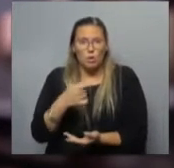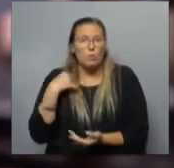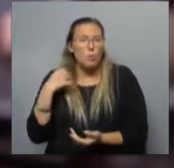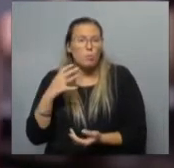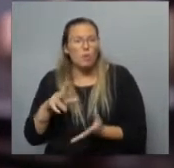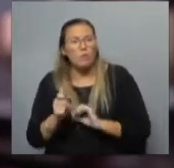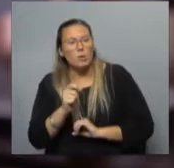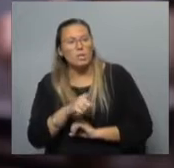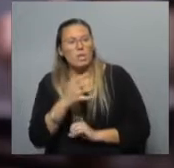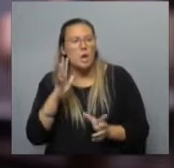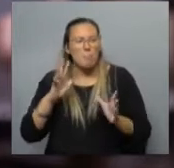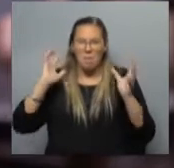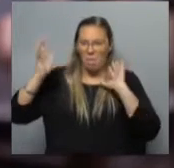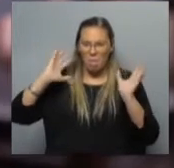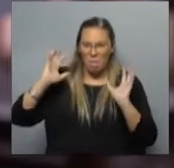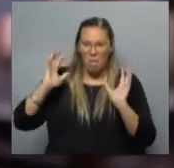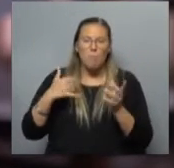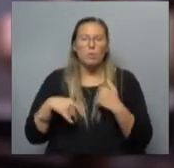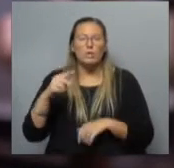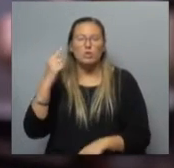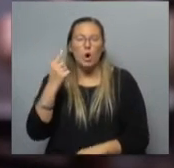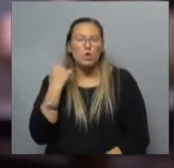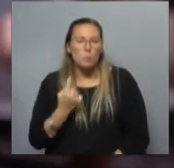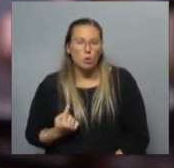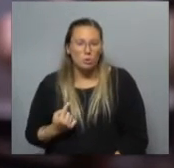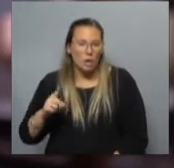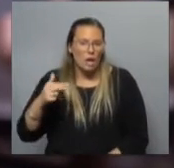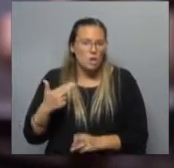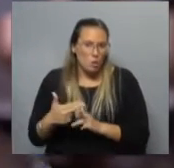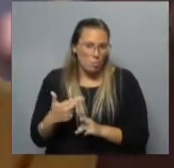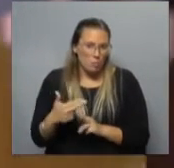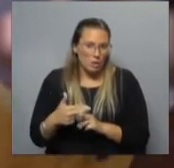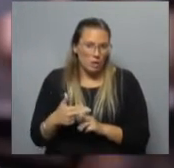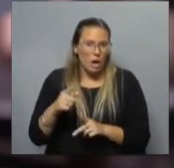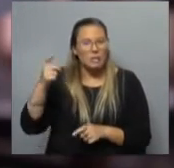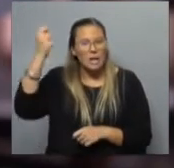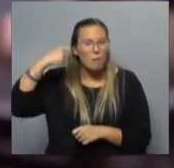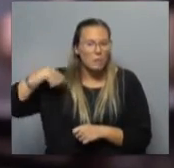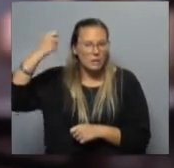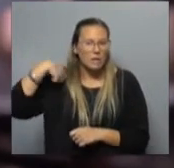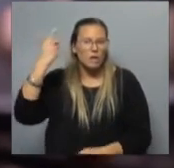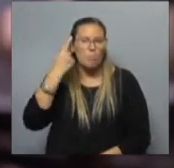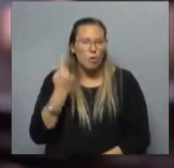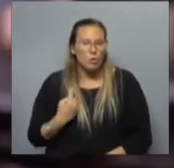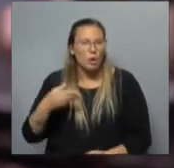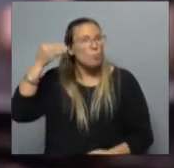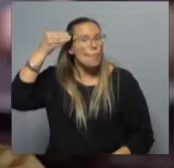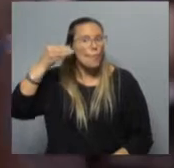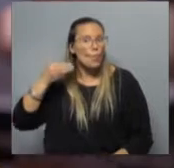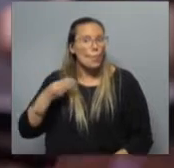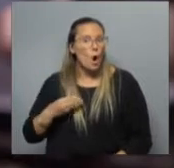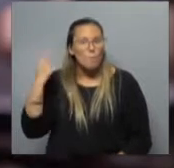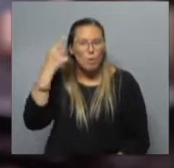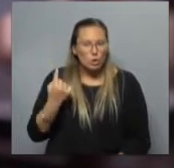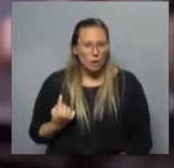un pelo así estás despeinada. Y por eso se llama motas mi pelo, ¿no? Esta cuestión anda a peinarte las motas o alisarte las